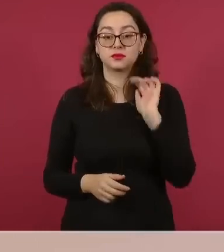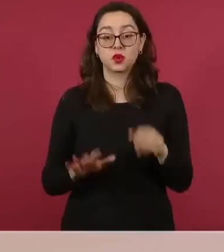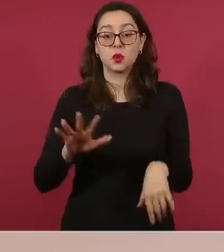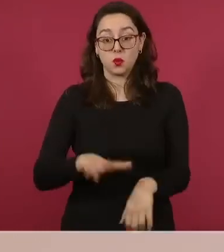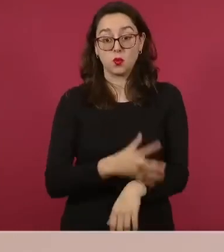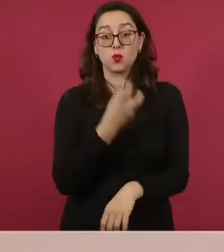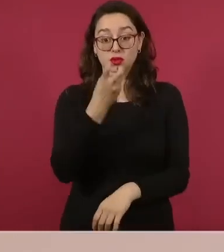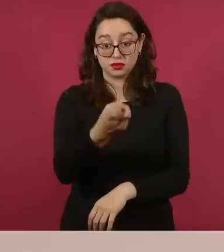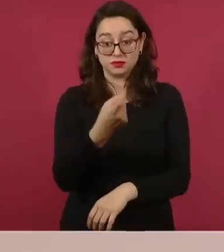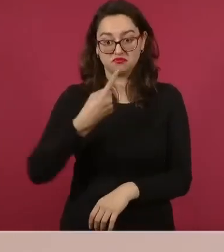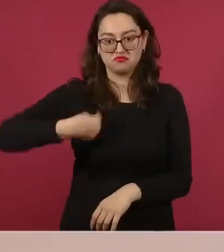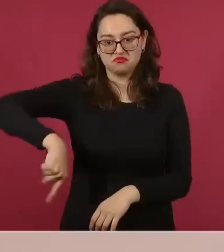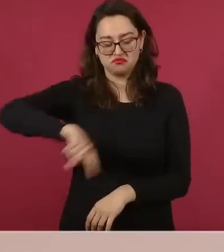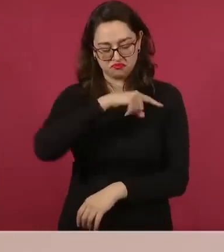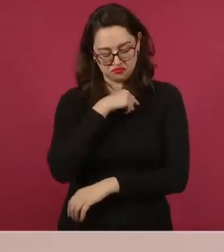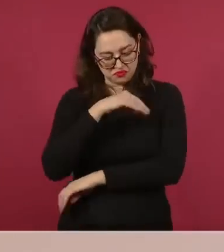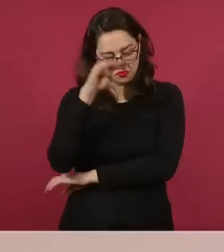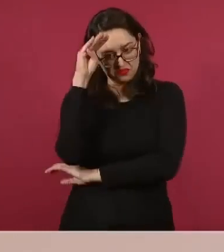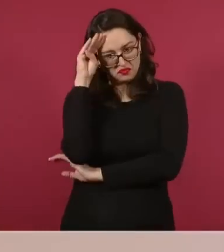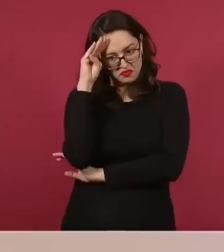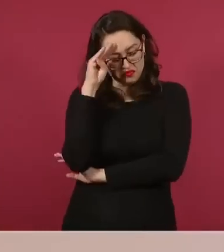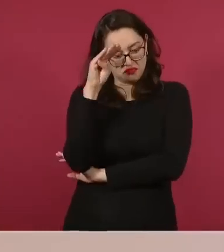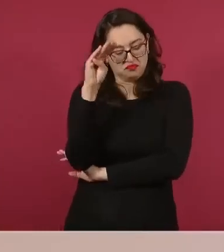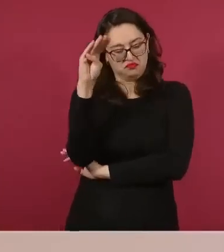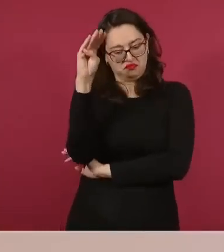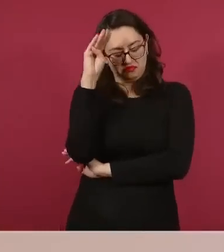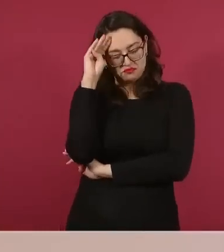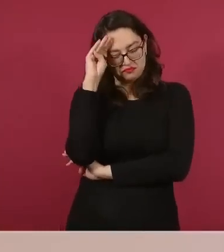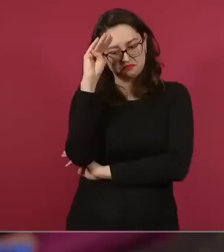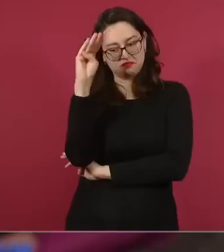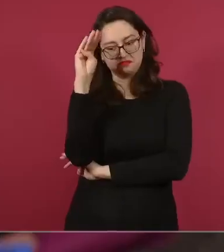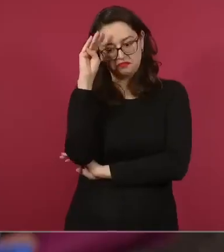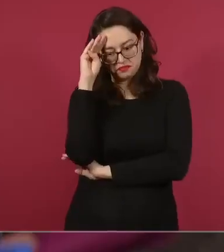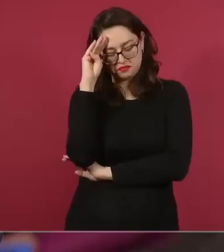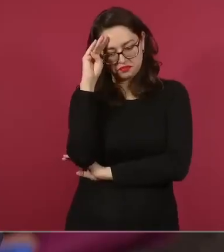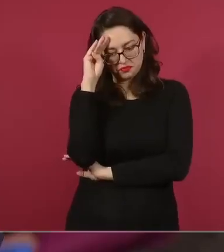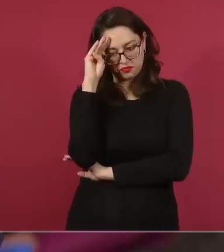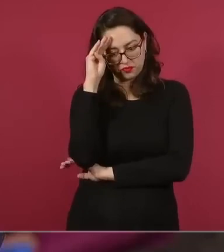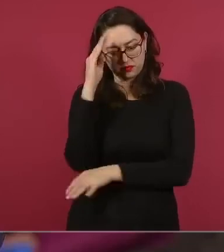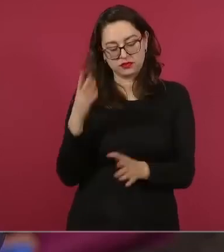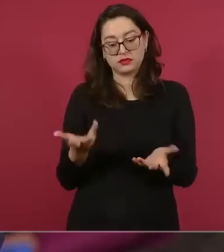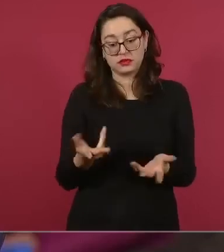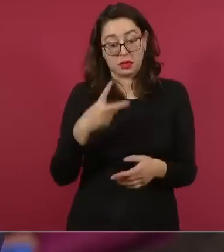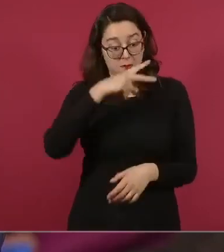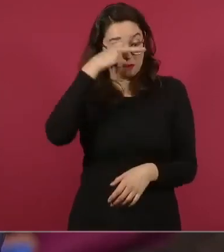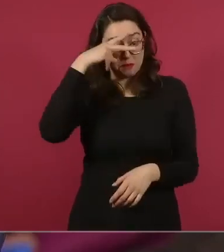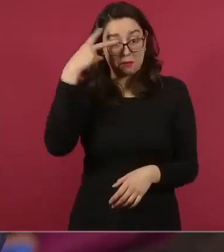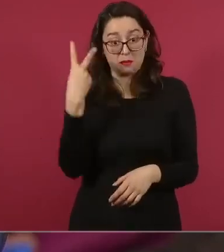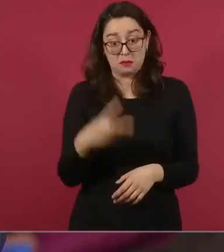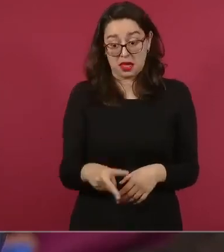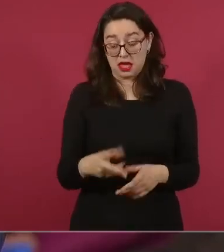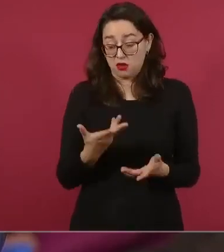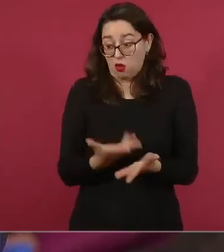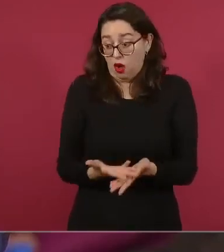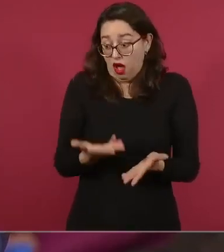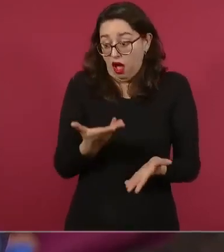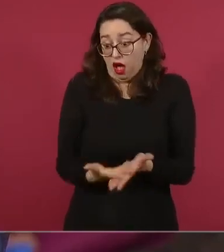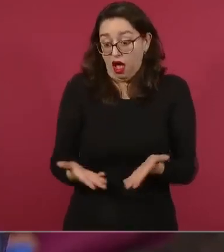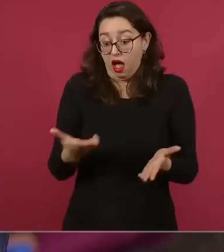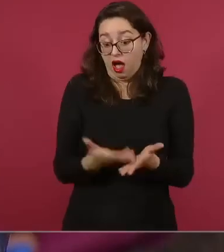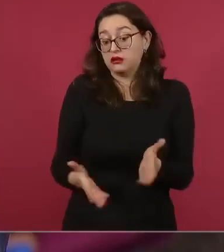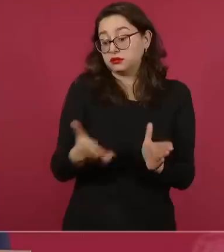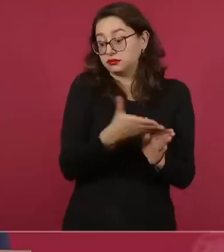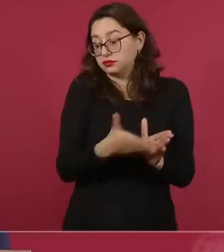extrañarnos que ahora, en esta nueva etapa, en esta